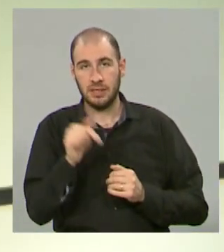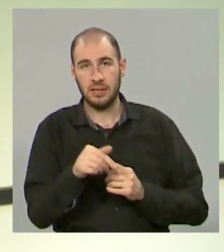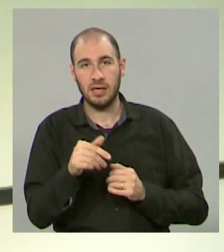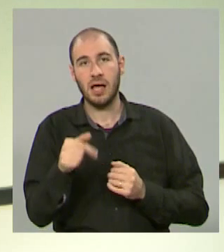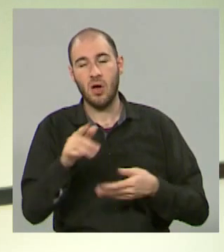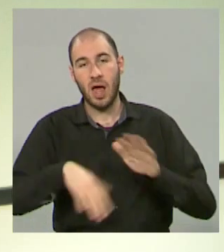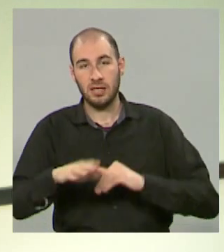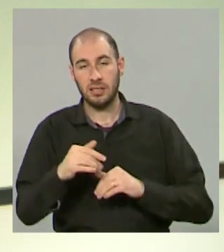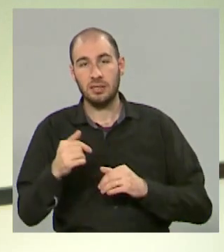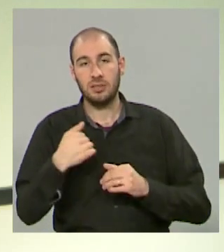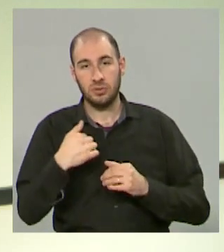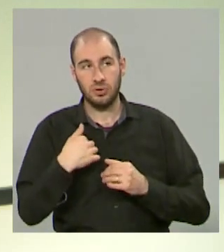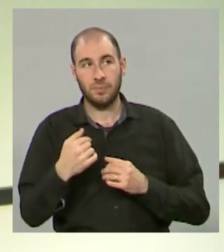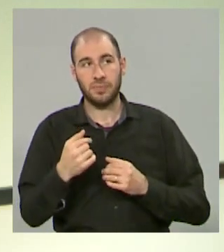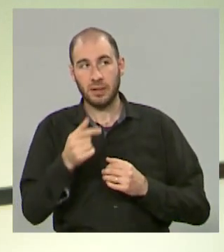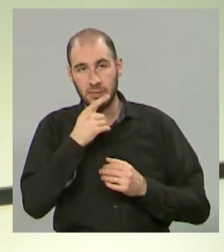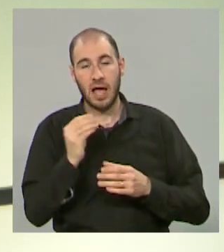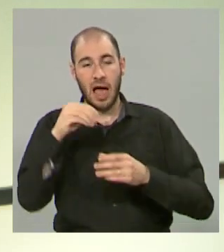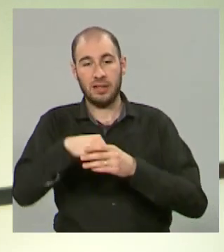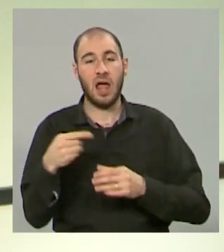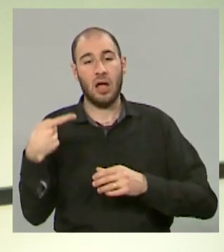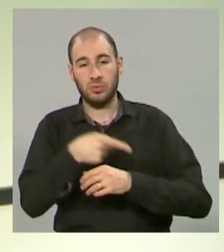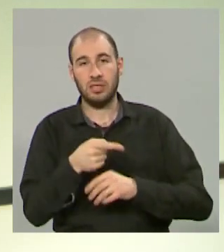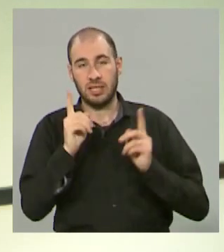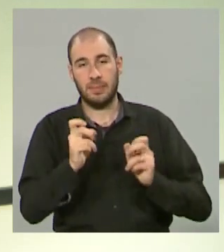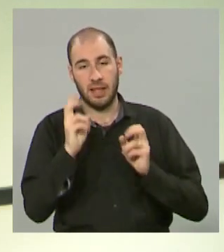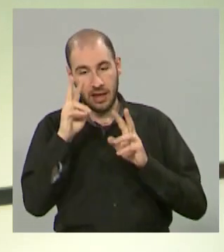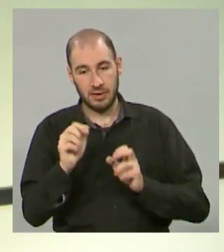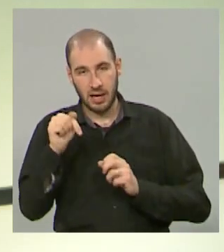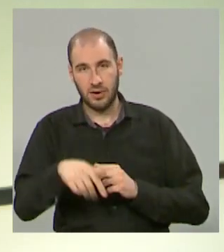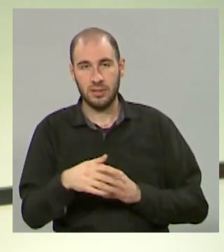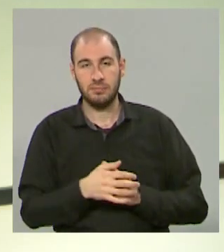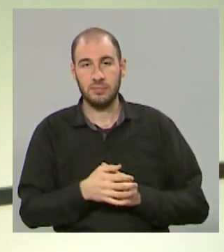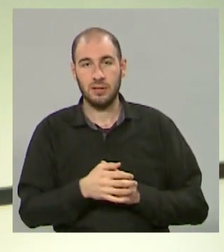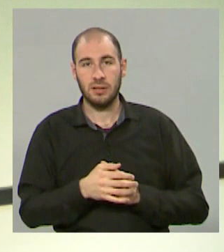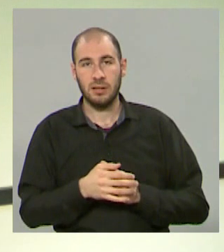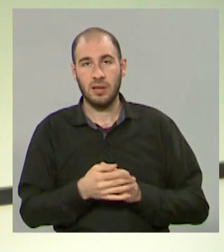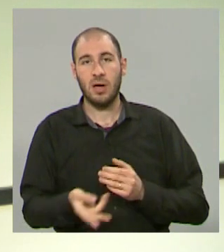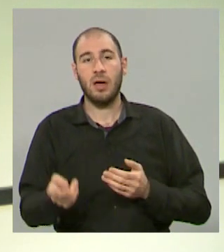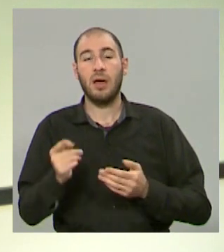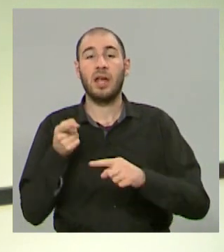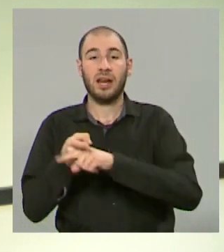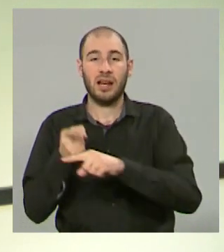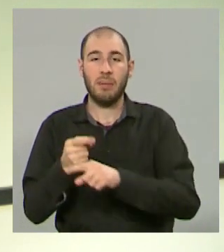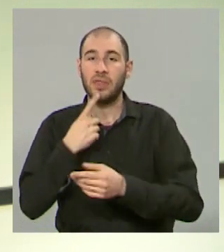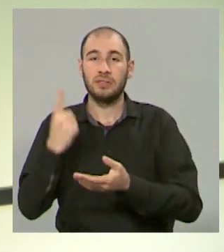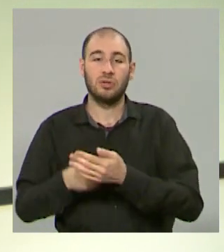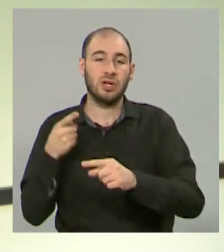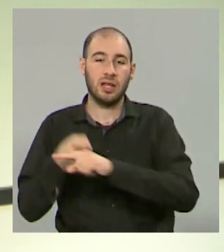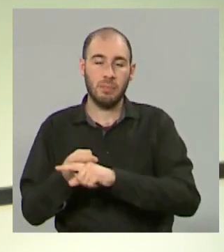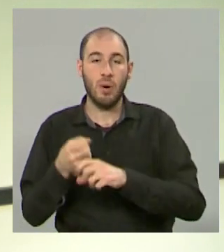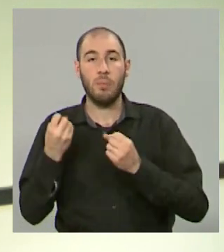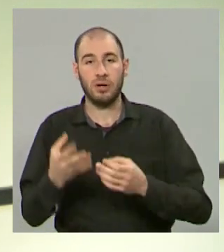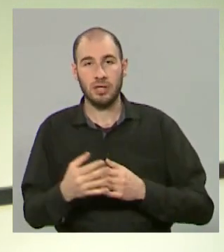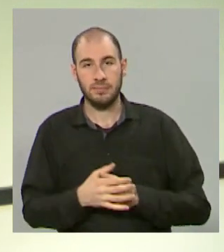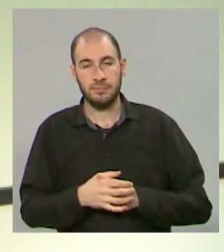estar analizando. Yo, como si fuese parte de acusadora, estaría analizando en este momento. Es recurrir esta decisión